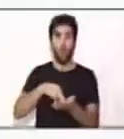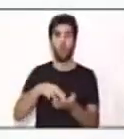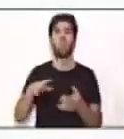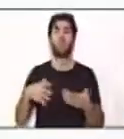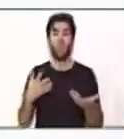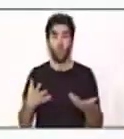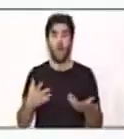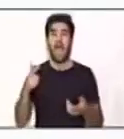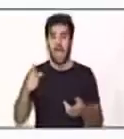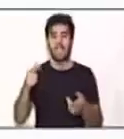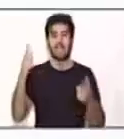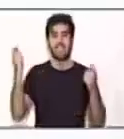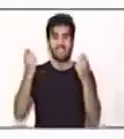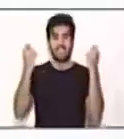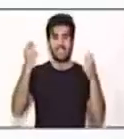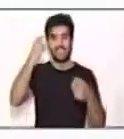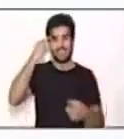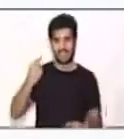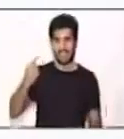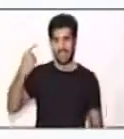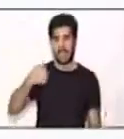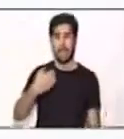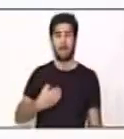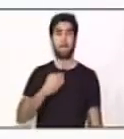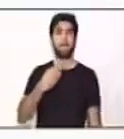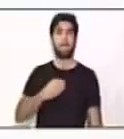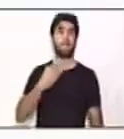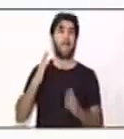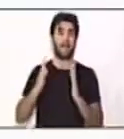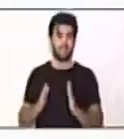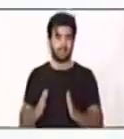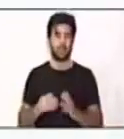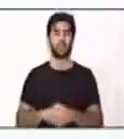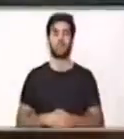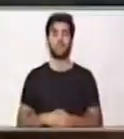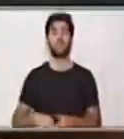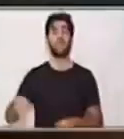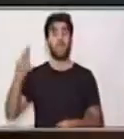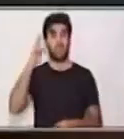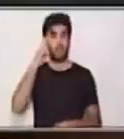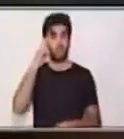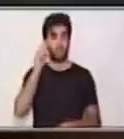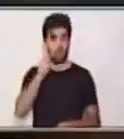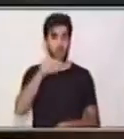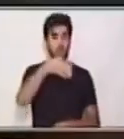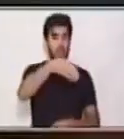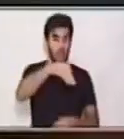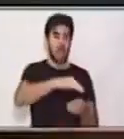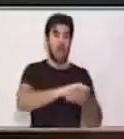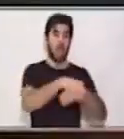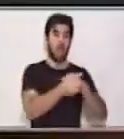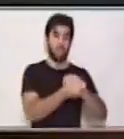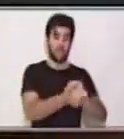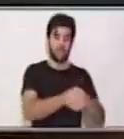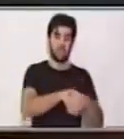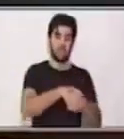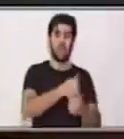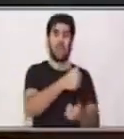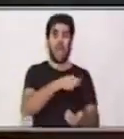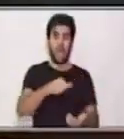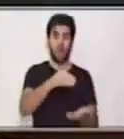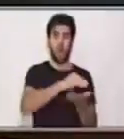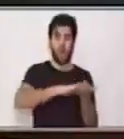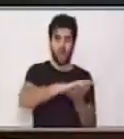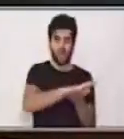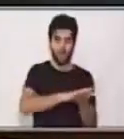tenemos la celebración del Día del Maestro. Te recordamos, lavar tus manos de manera constante con agua y jabón,